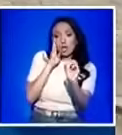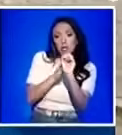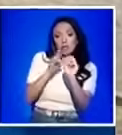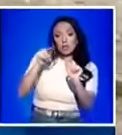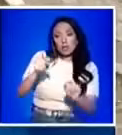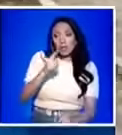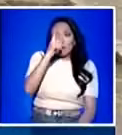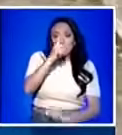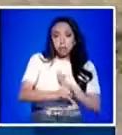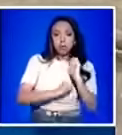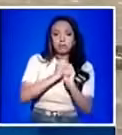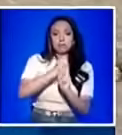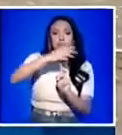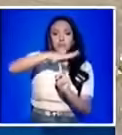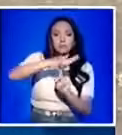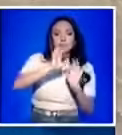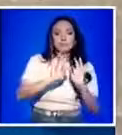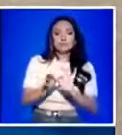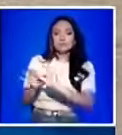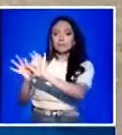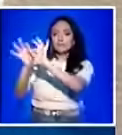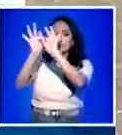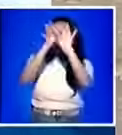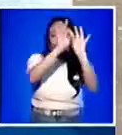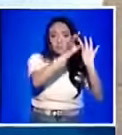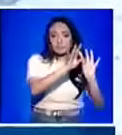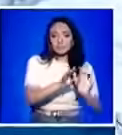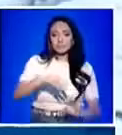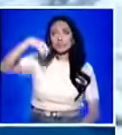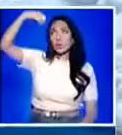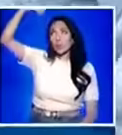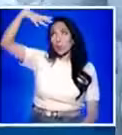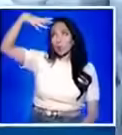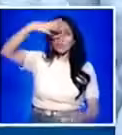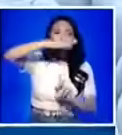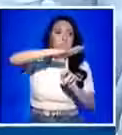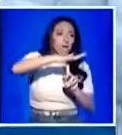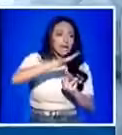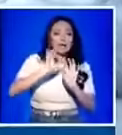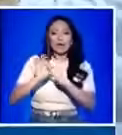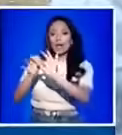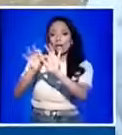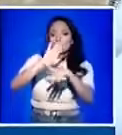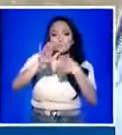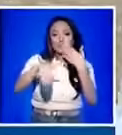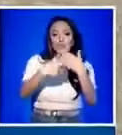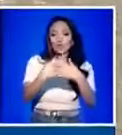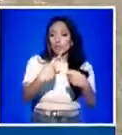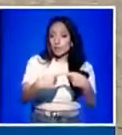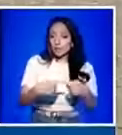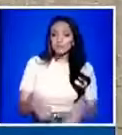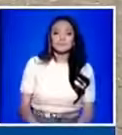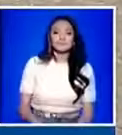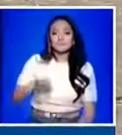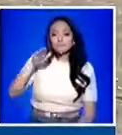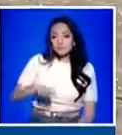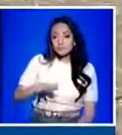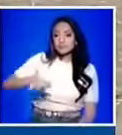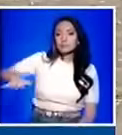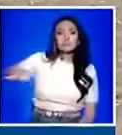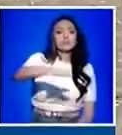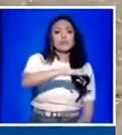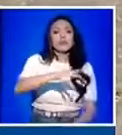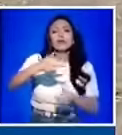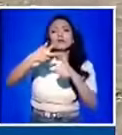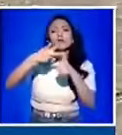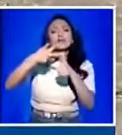parque, con la construcción, rehabilitación y mantenimiento de la iluminación de los parques del distrito. En este parque realmente es la